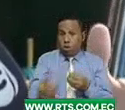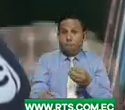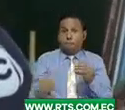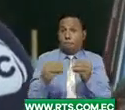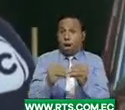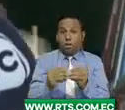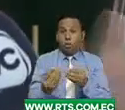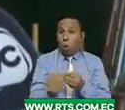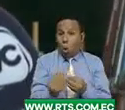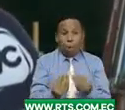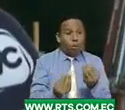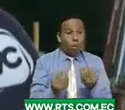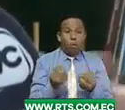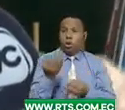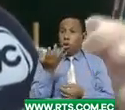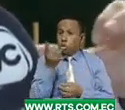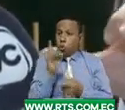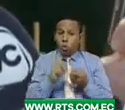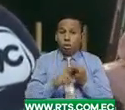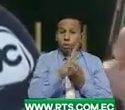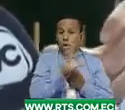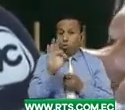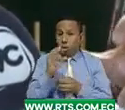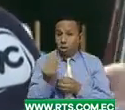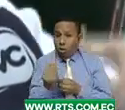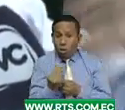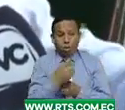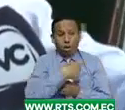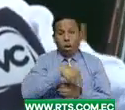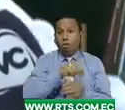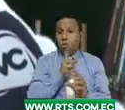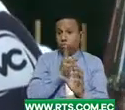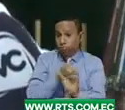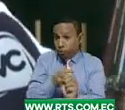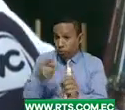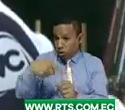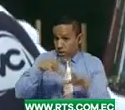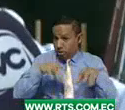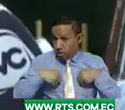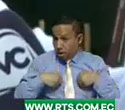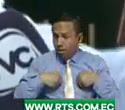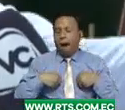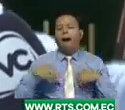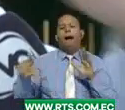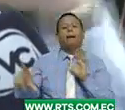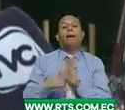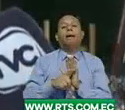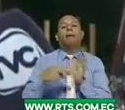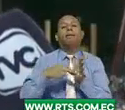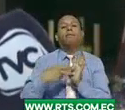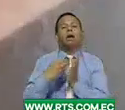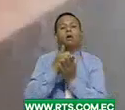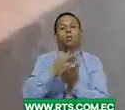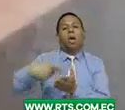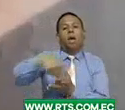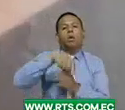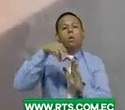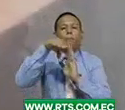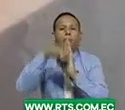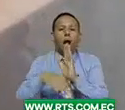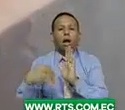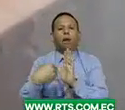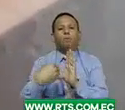jóvenes de 18 a 29 años, la ley le va a dar un beneficio para que las empresas paguen menos impuesto a la renta. Con esta